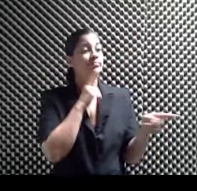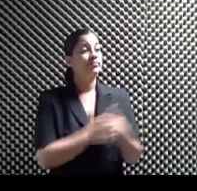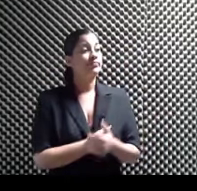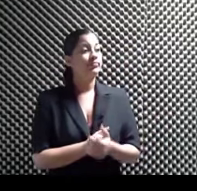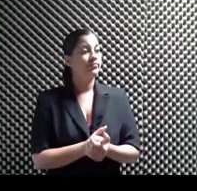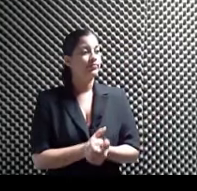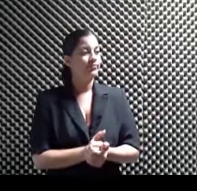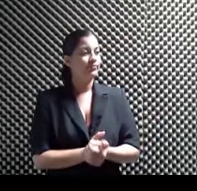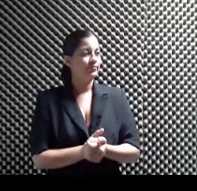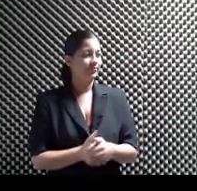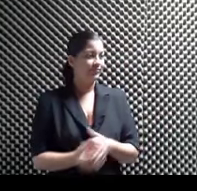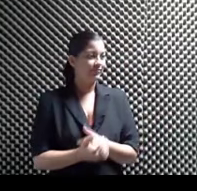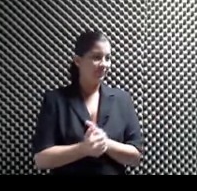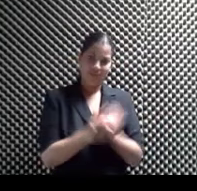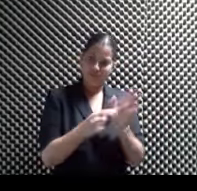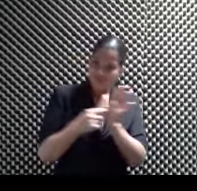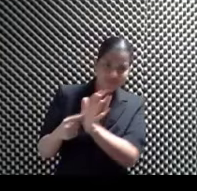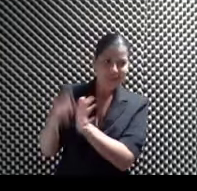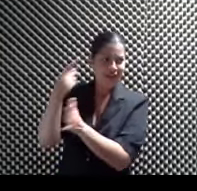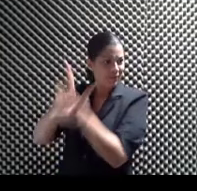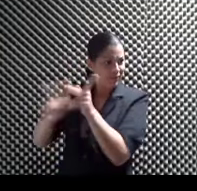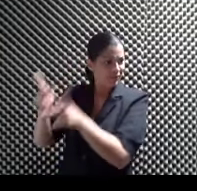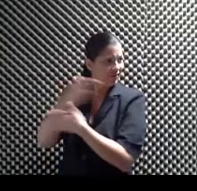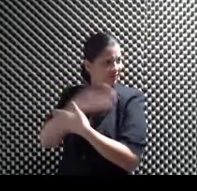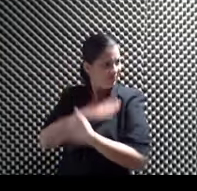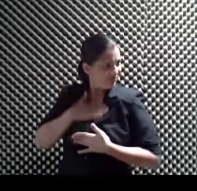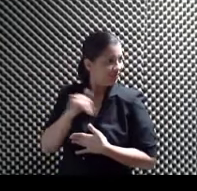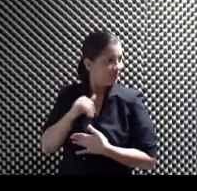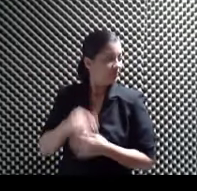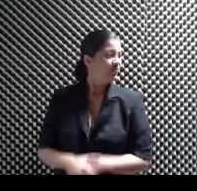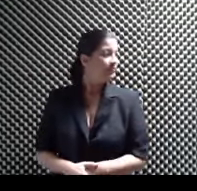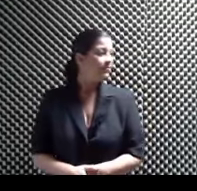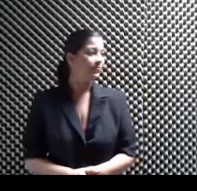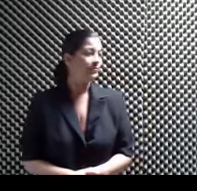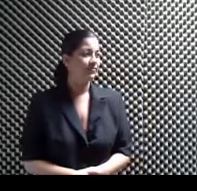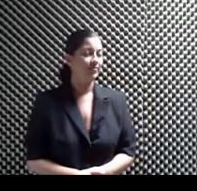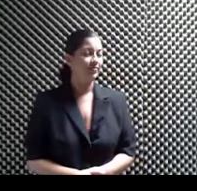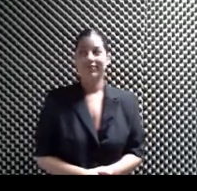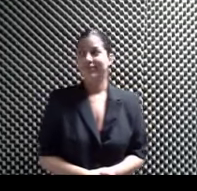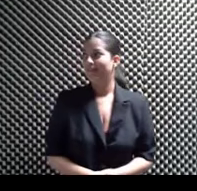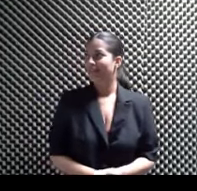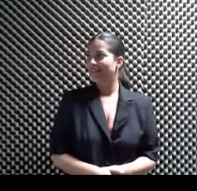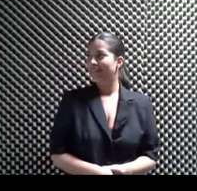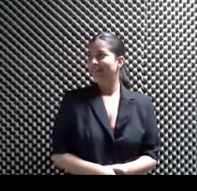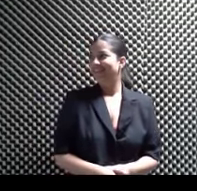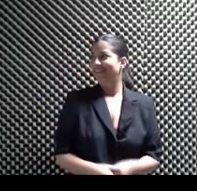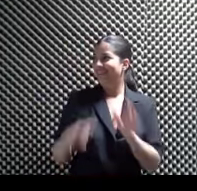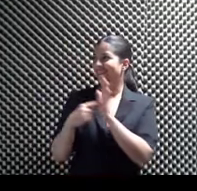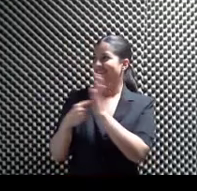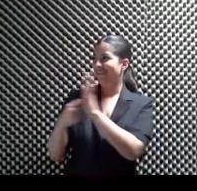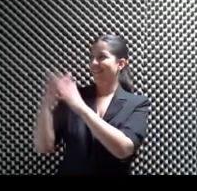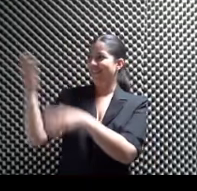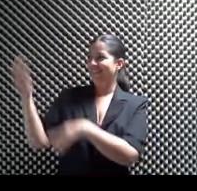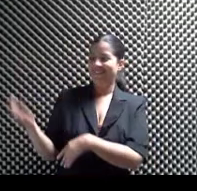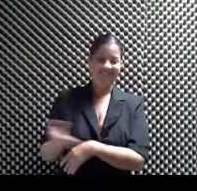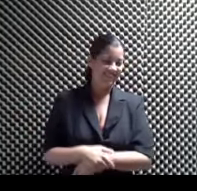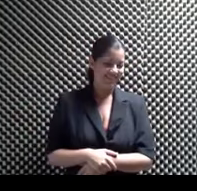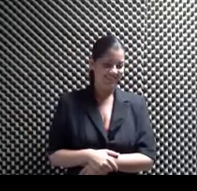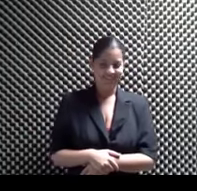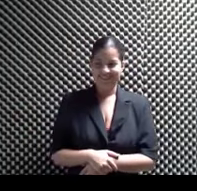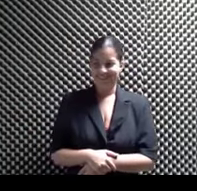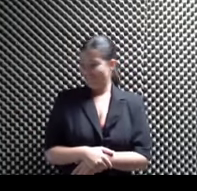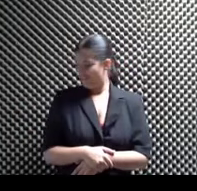La disfruten Mira El público Primero Y ustedes Después Androides ¿Qué